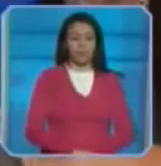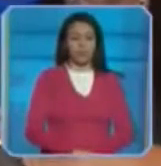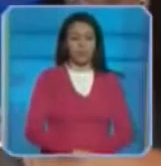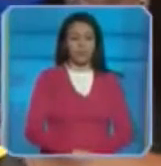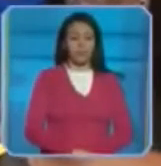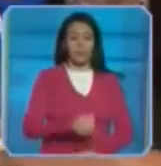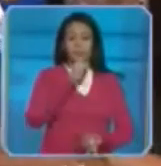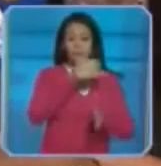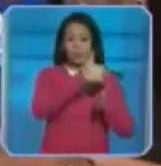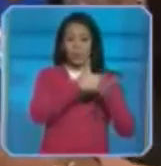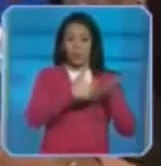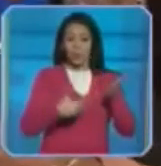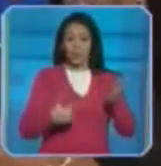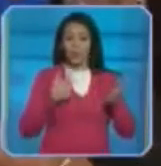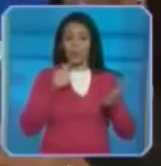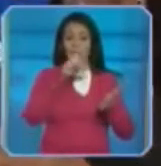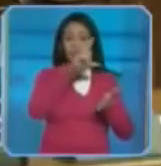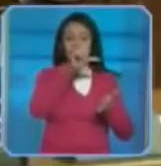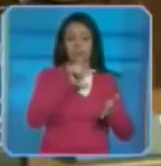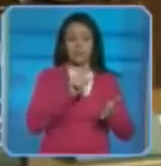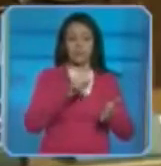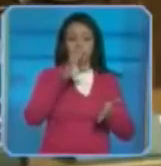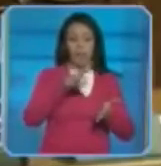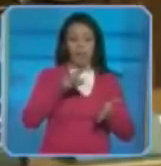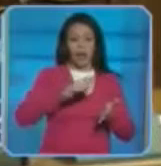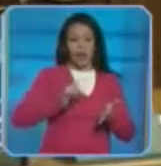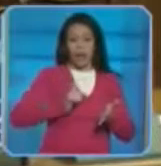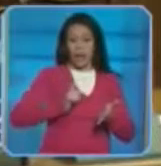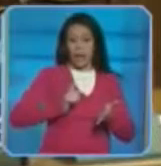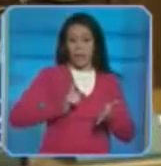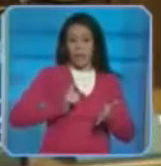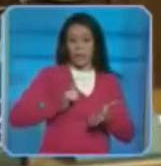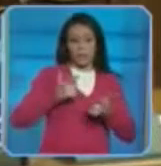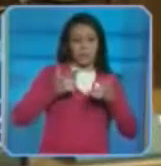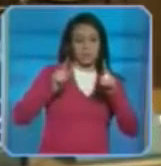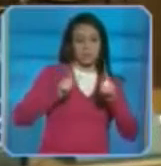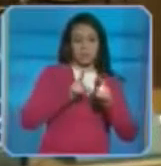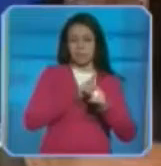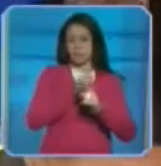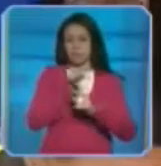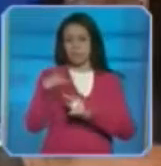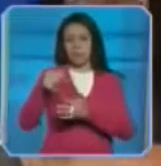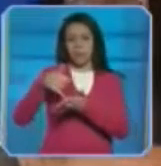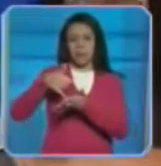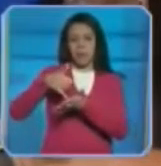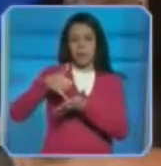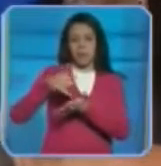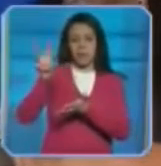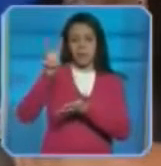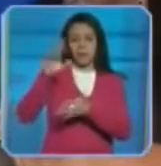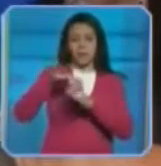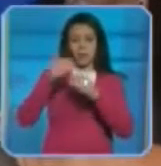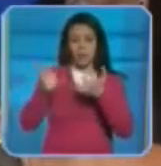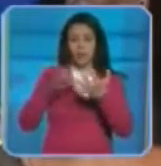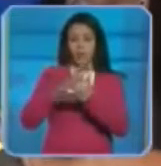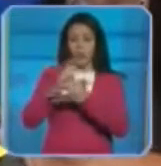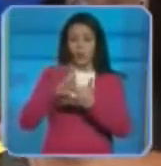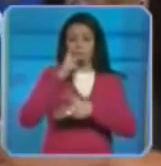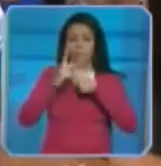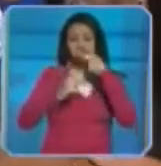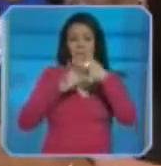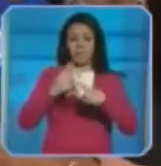el documento señala que guyana aprovecha con premeditación y alevosía la transitoria debilidad de venezuela por la actual crisis